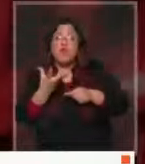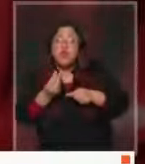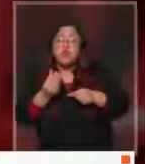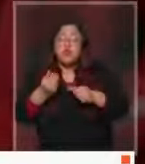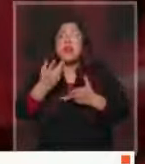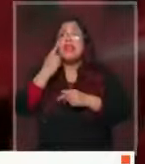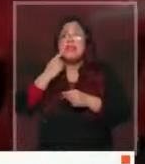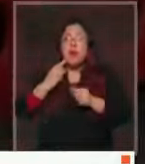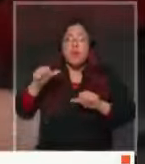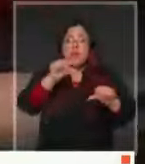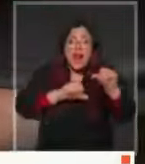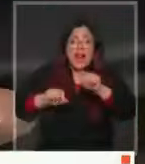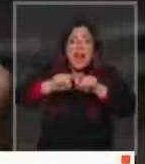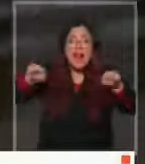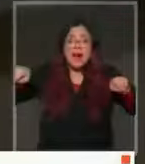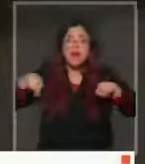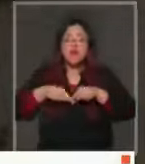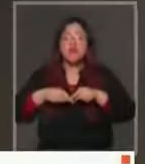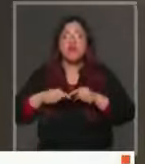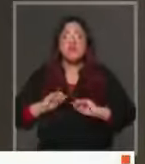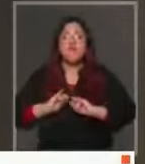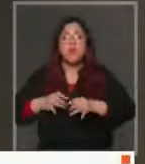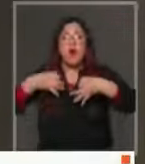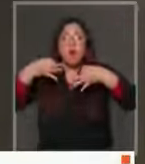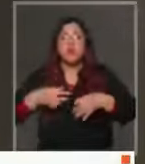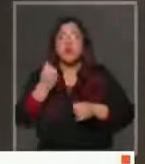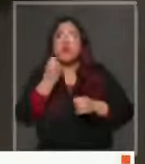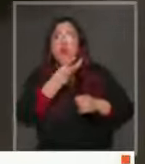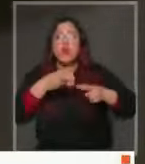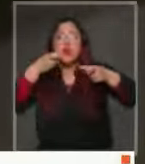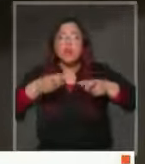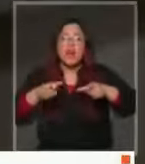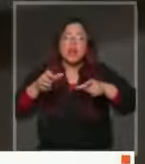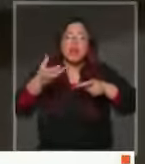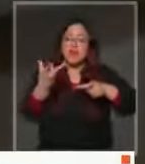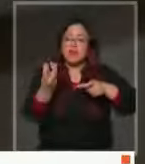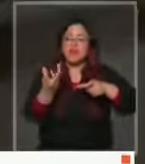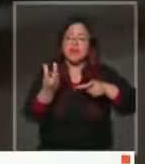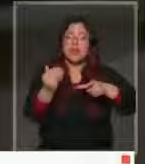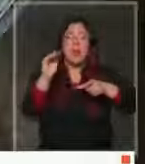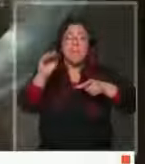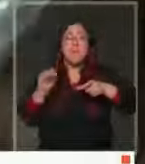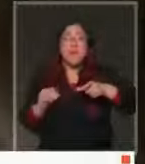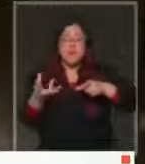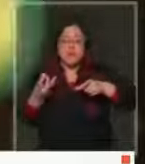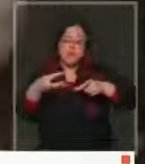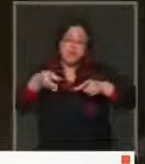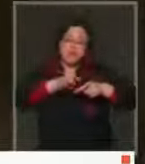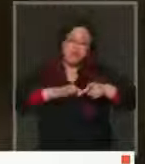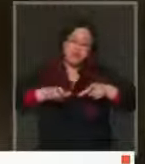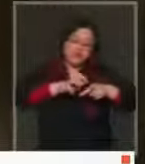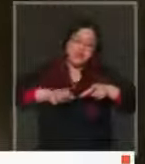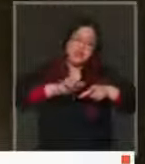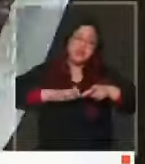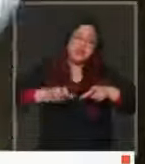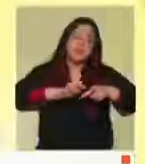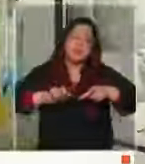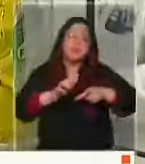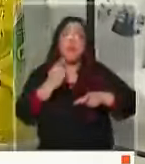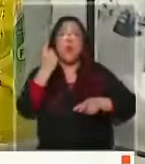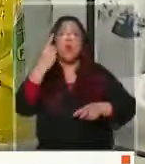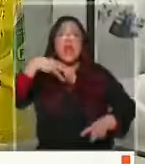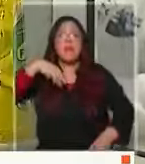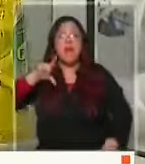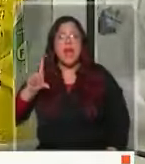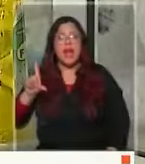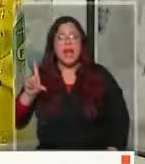nos entregó datos certeros sobre cuántos platos podrá lavar utilizando la misma cantidad de lavalosas, un ml. Que